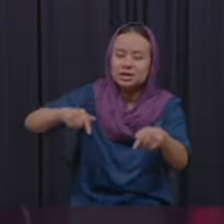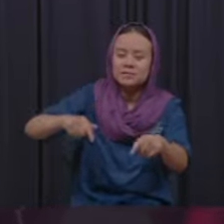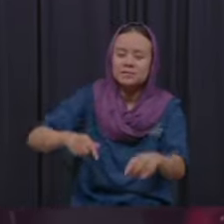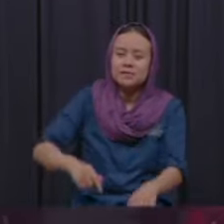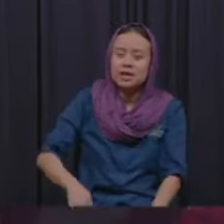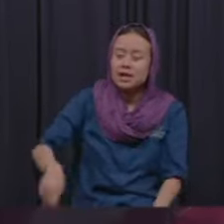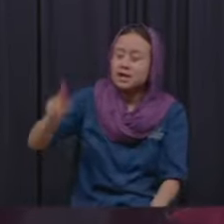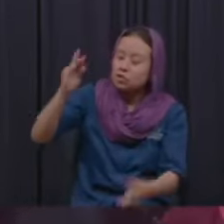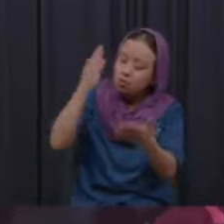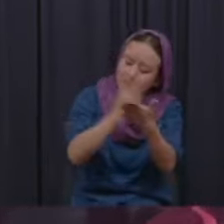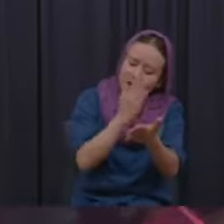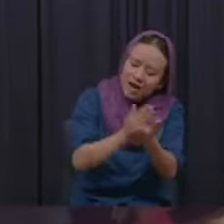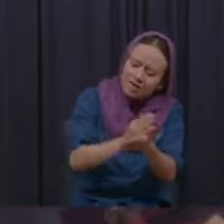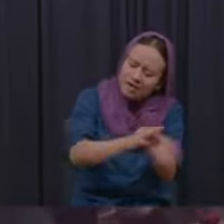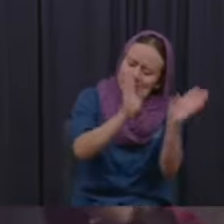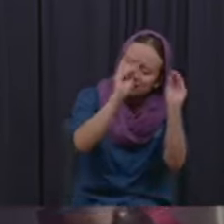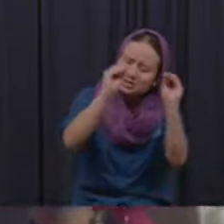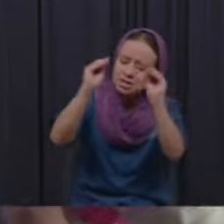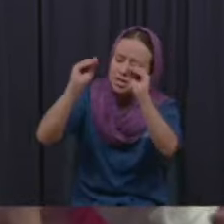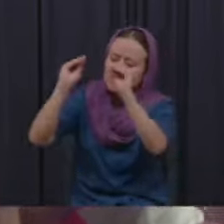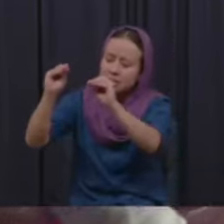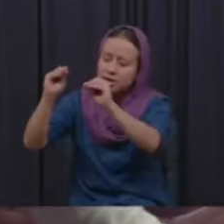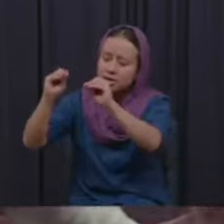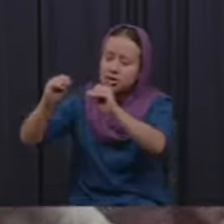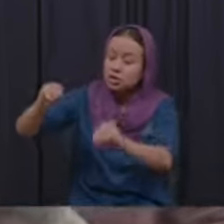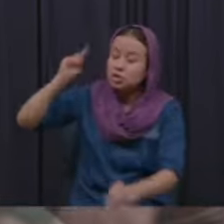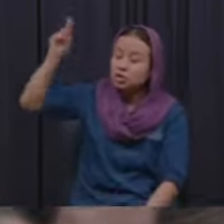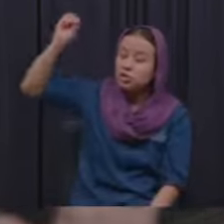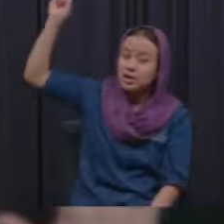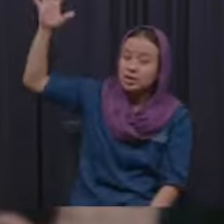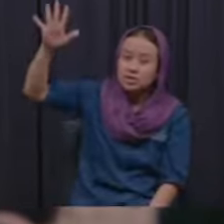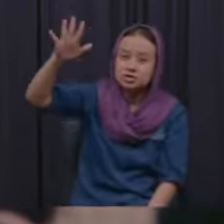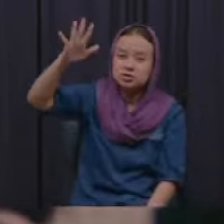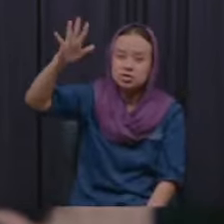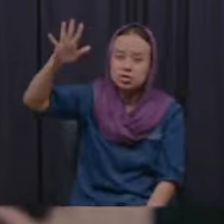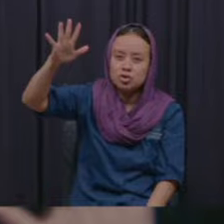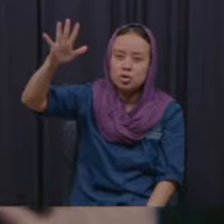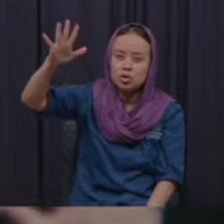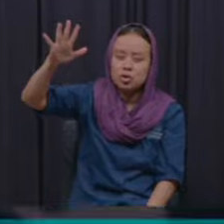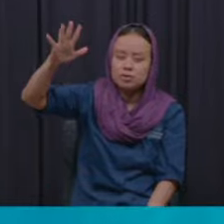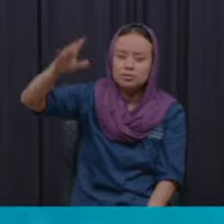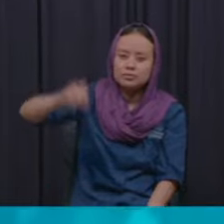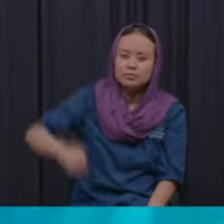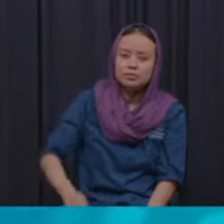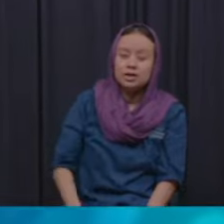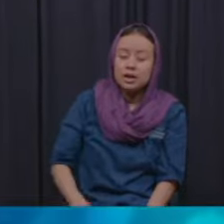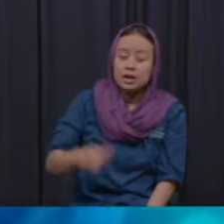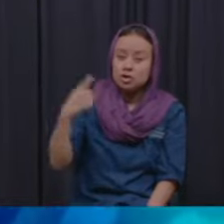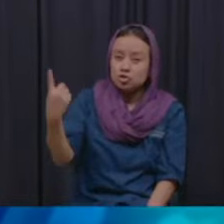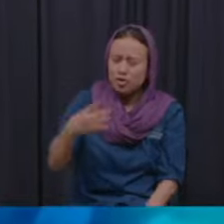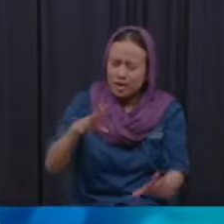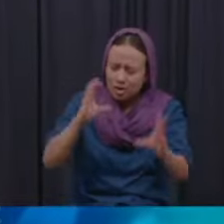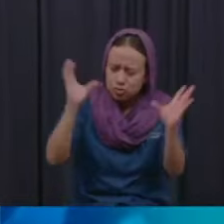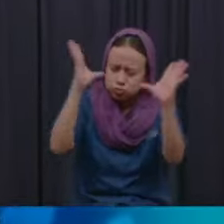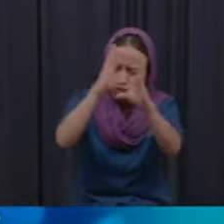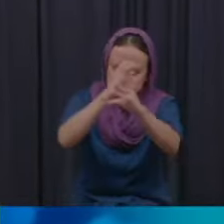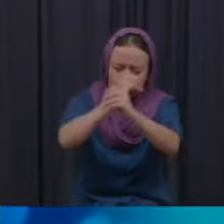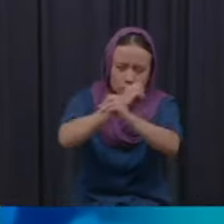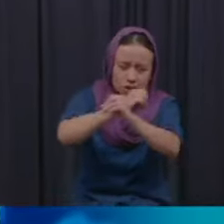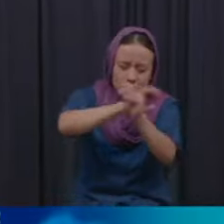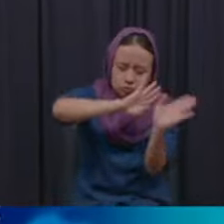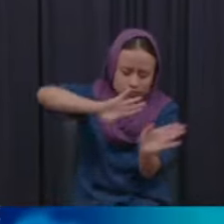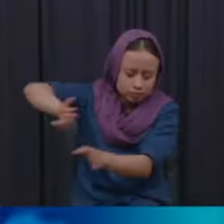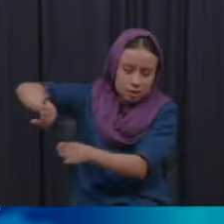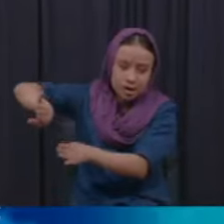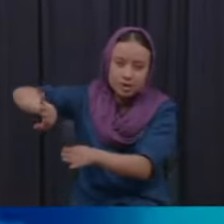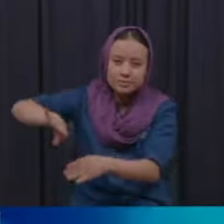tu palabra es enseñada, la luz se vaya encendiendo y toda oscuridad donde se guardan, donde se